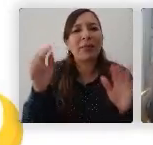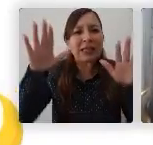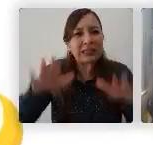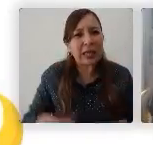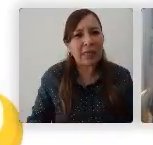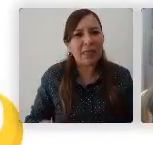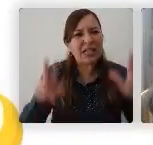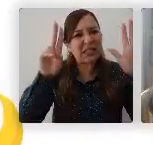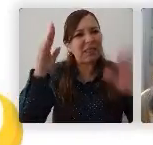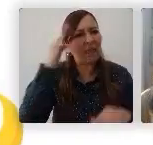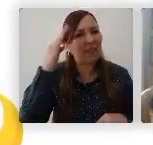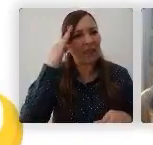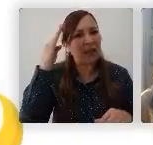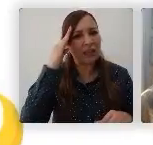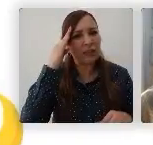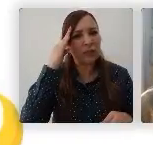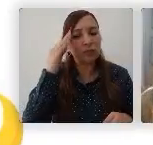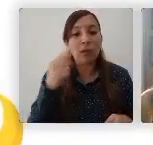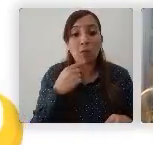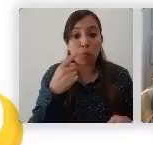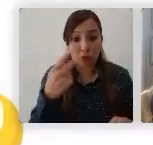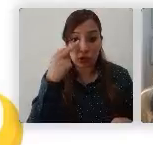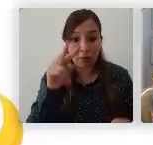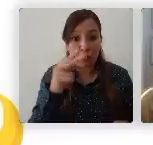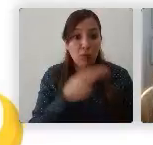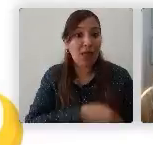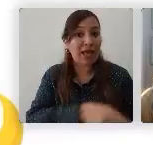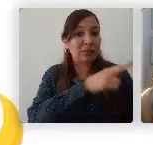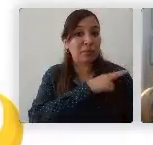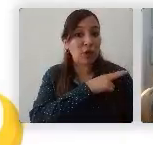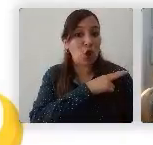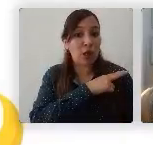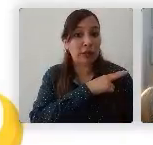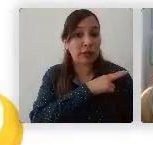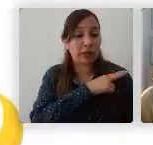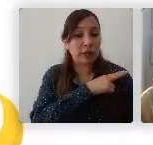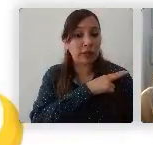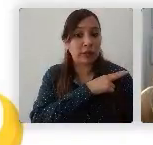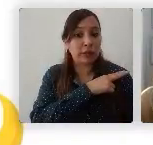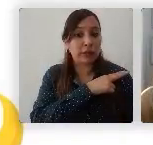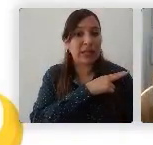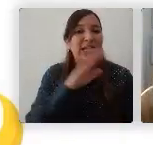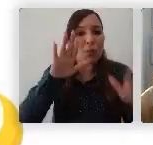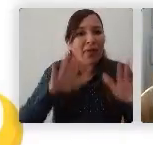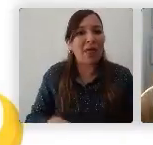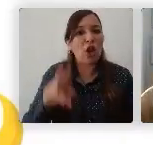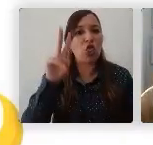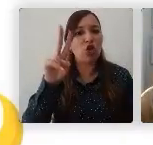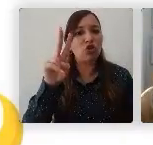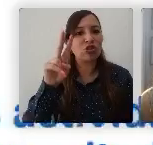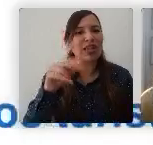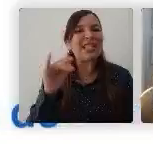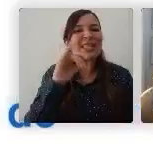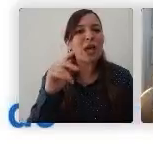de hecho entre los españoles que su mercado de mayor distancia incluso se hable de hasta de dos semanas de permanencia